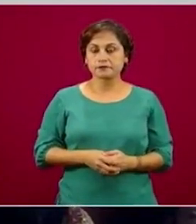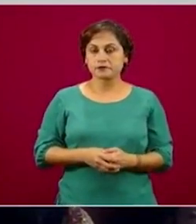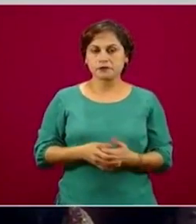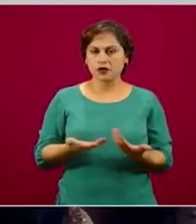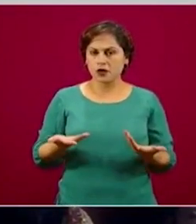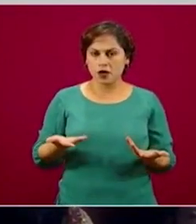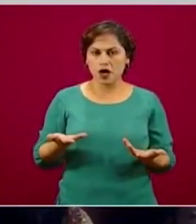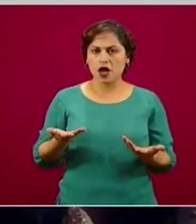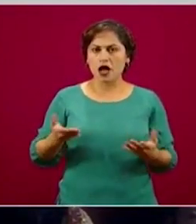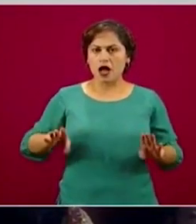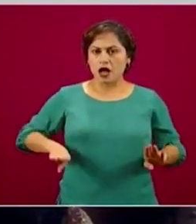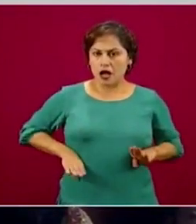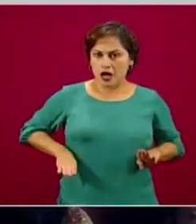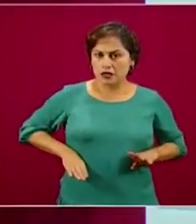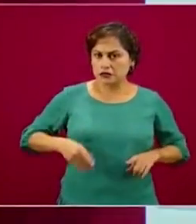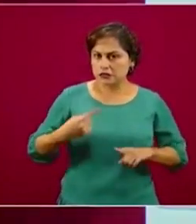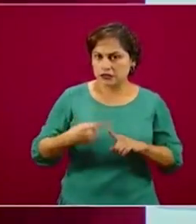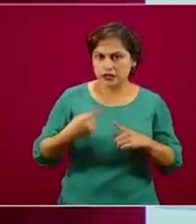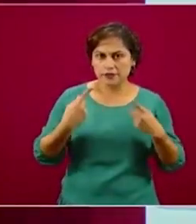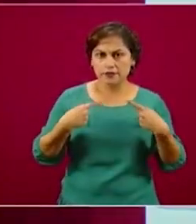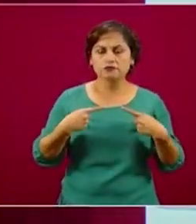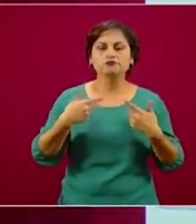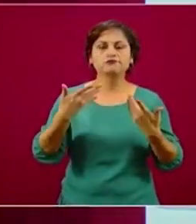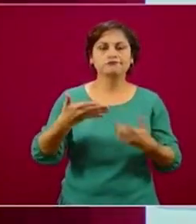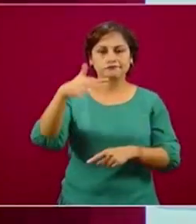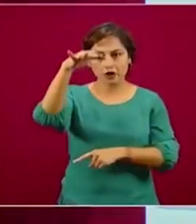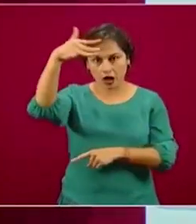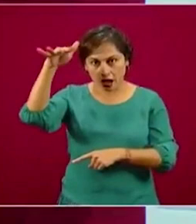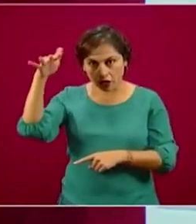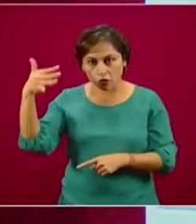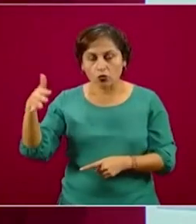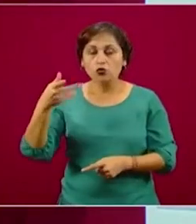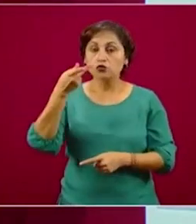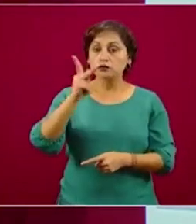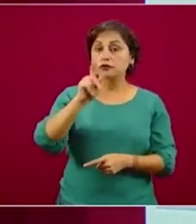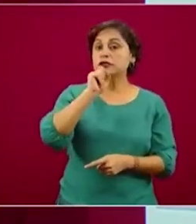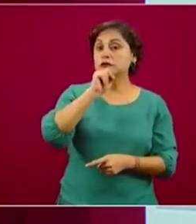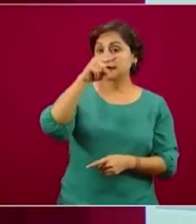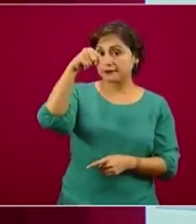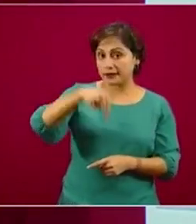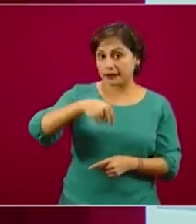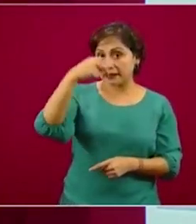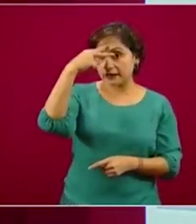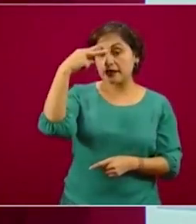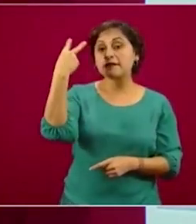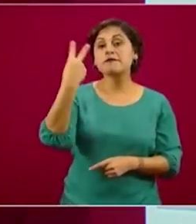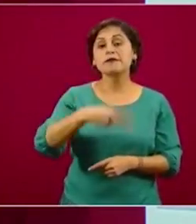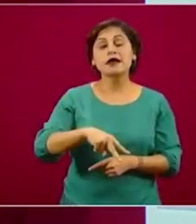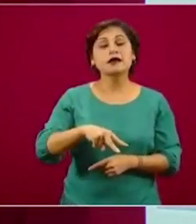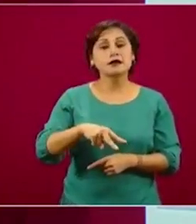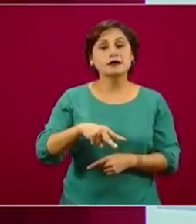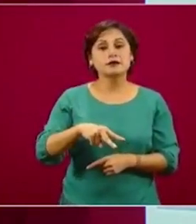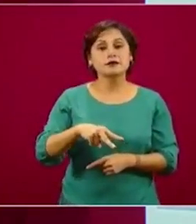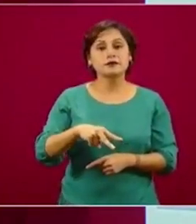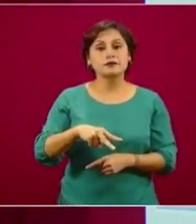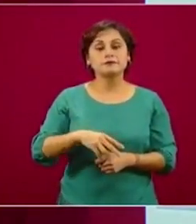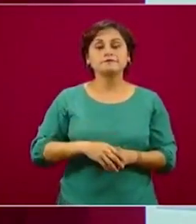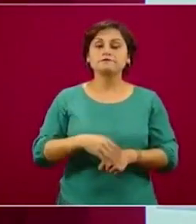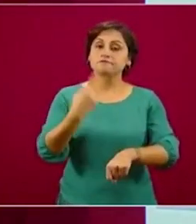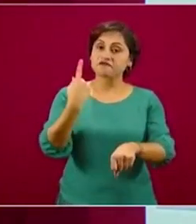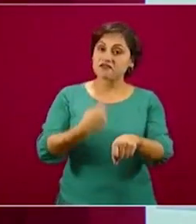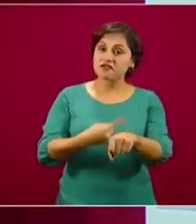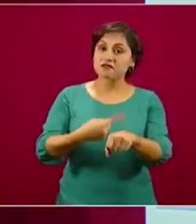en adultos mayores pero también en méxico ha sido notoria la contribución de las